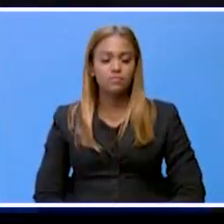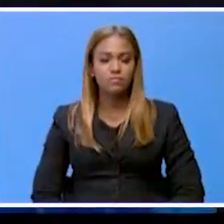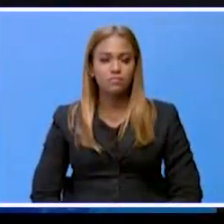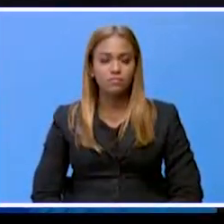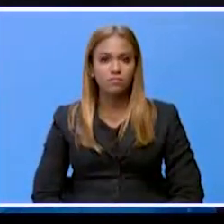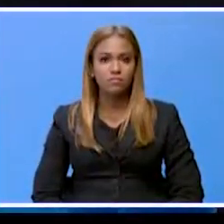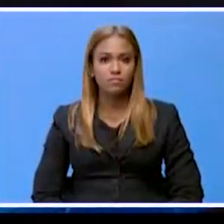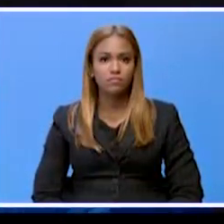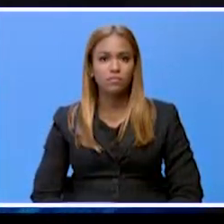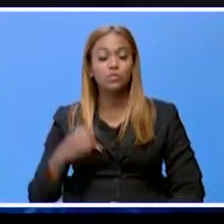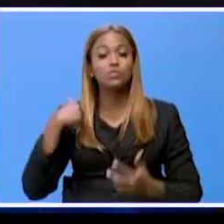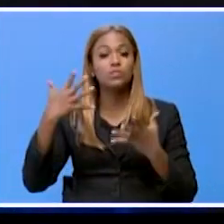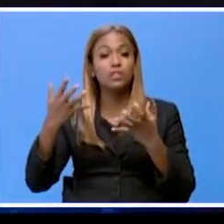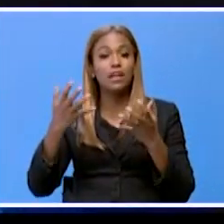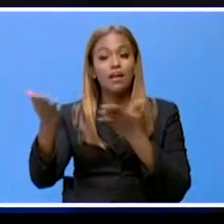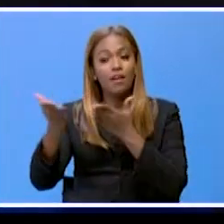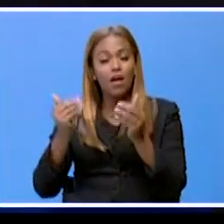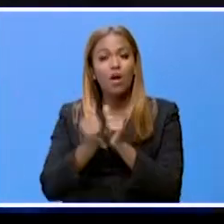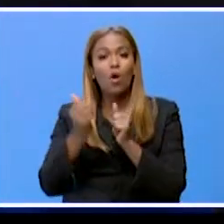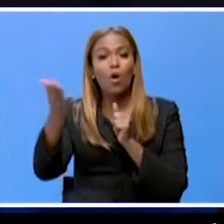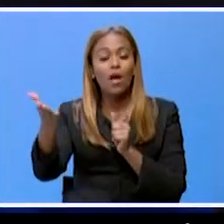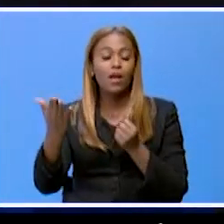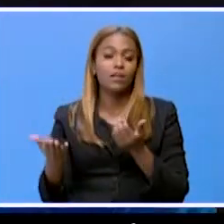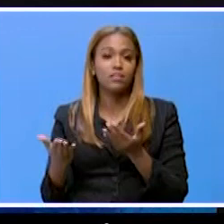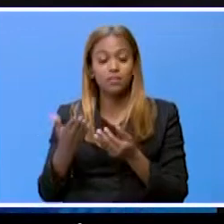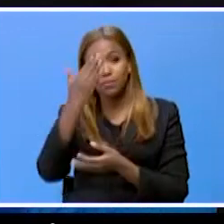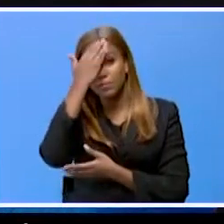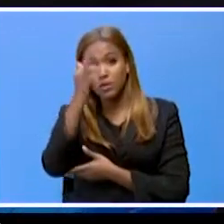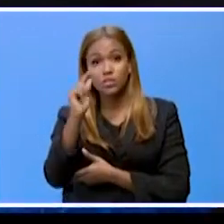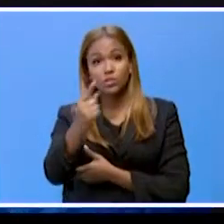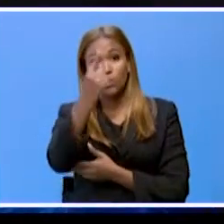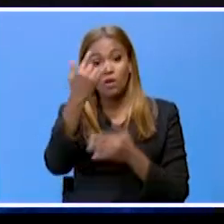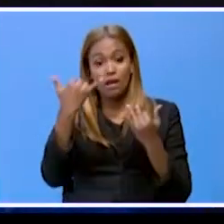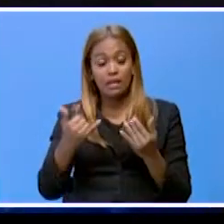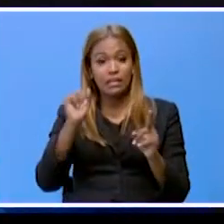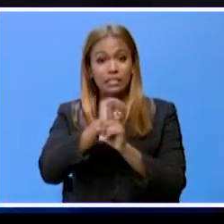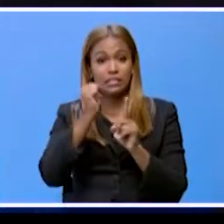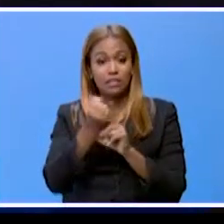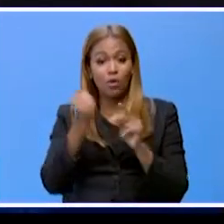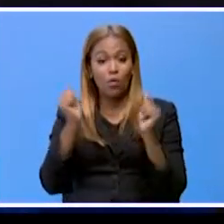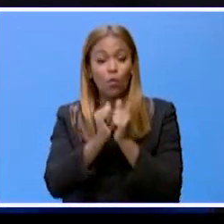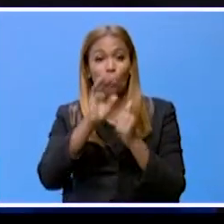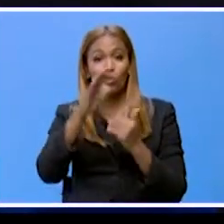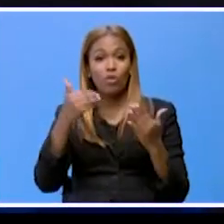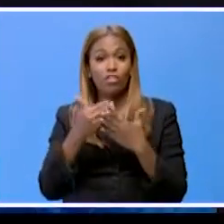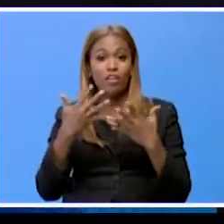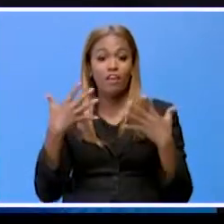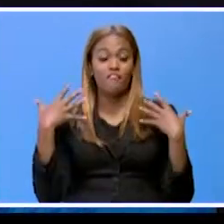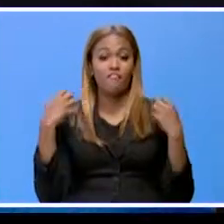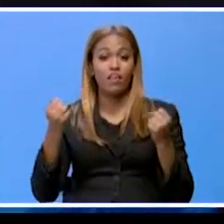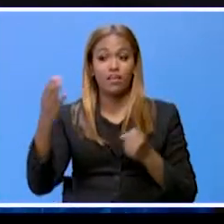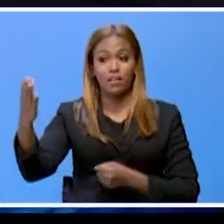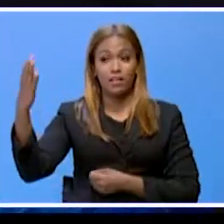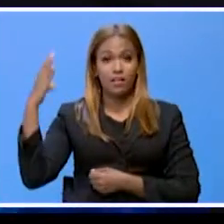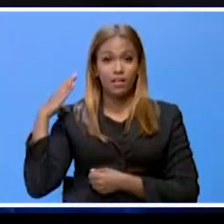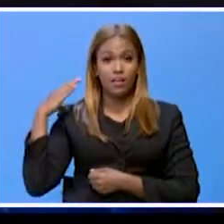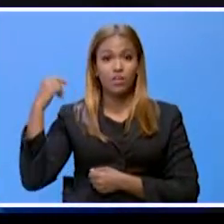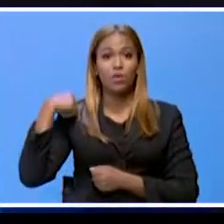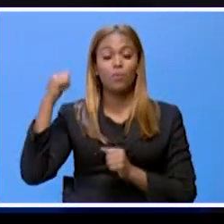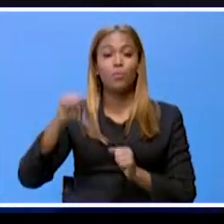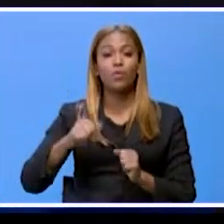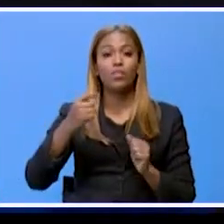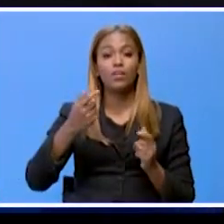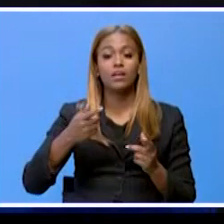Y he querido hablar con ellos directamente, porque solo en estos momentos y con toda la fuerza de mi cargo puedo trasladar a esta familia